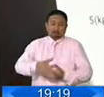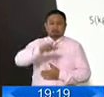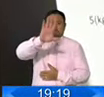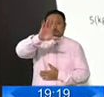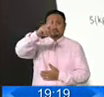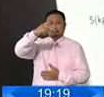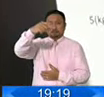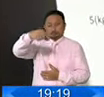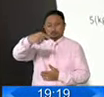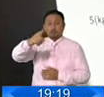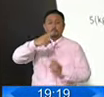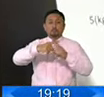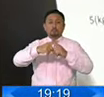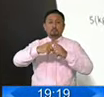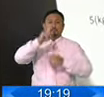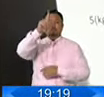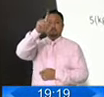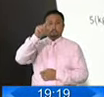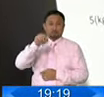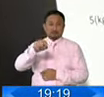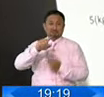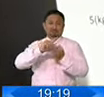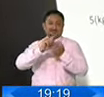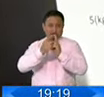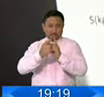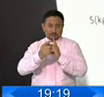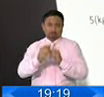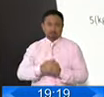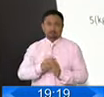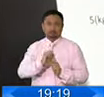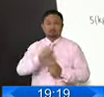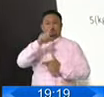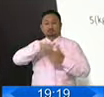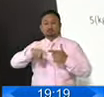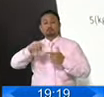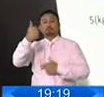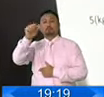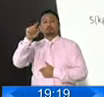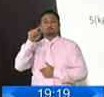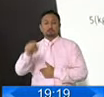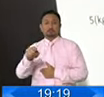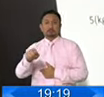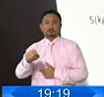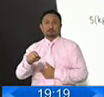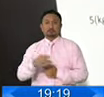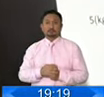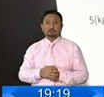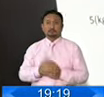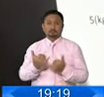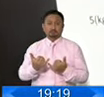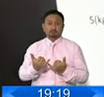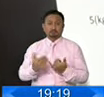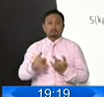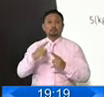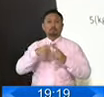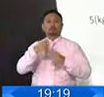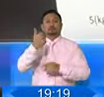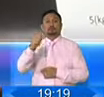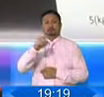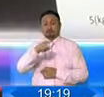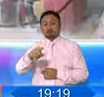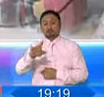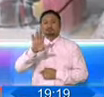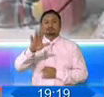kilogramos, multiplicamos por 1000 porque te hay que convertirlos a gramos, y eso lo dividimos para 10.000, que es la unidad de control que te acabo de mencionar, multiplicado por 10, te da los